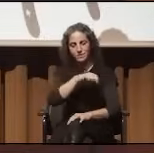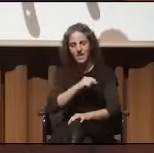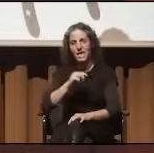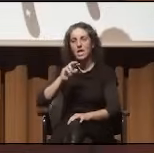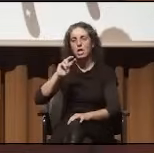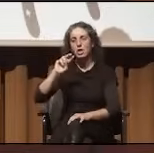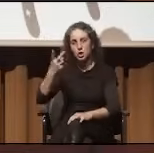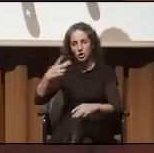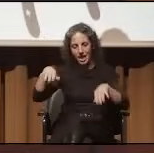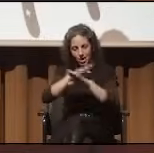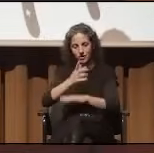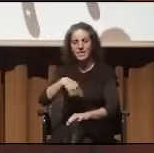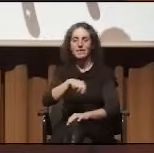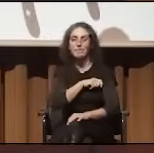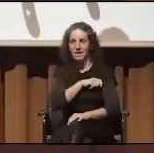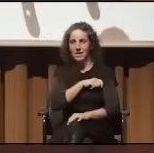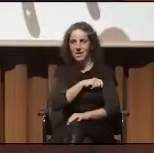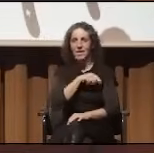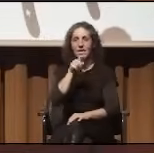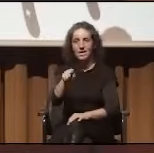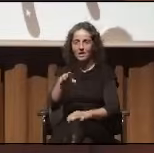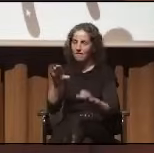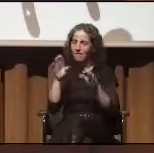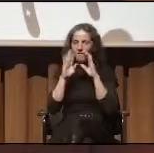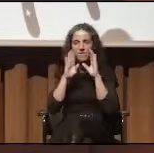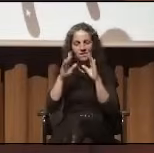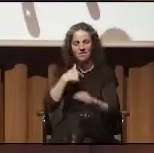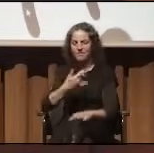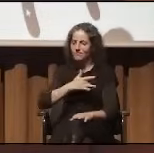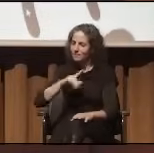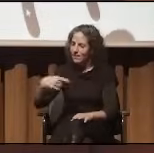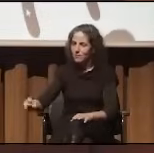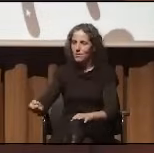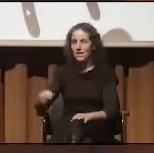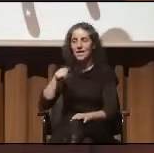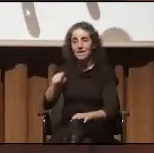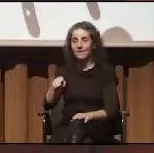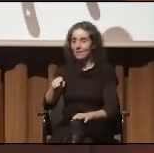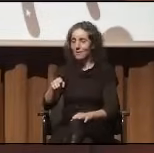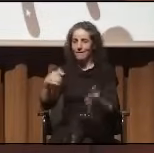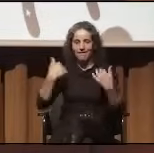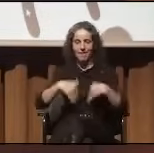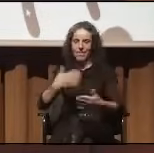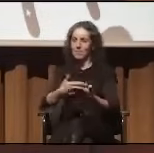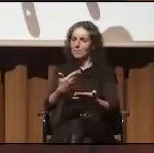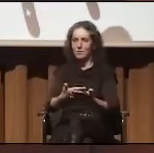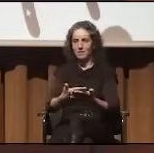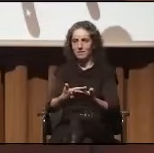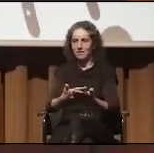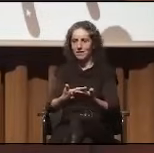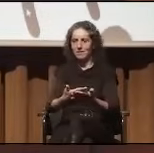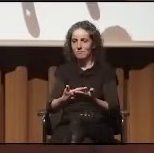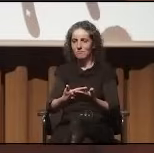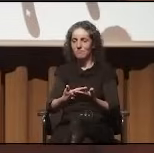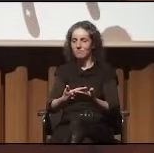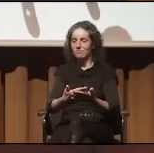Y que confiesa que te quiere. Y es un acto de trascendencia brutal, que lo hace en silencio solo y con una